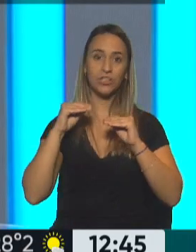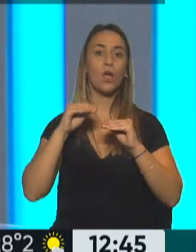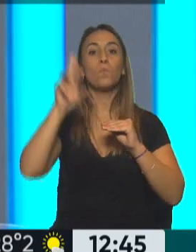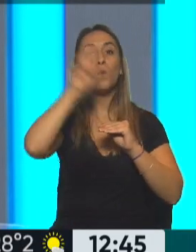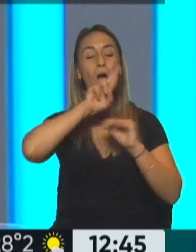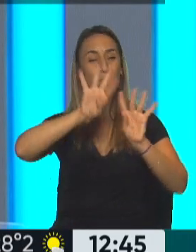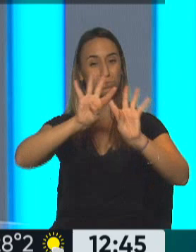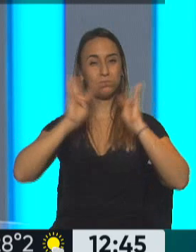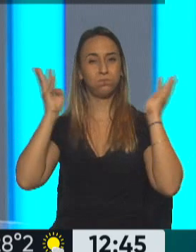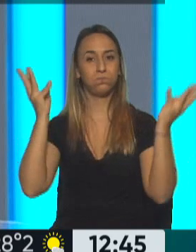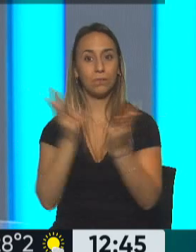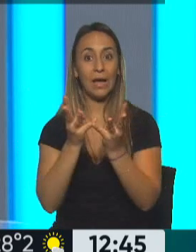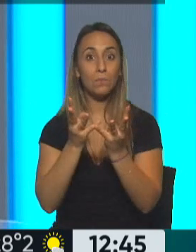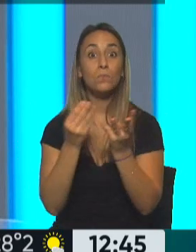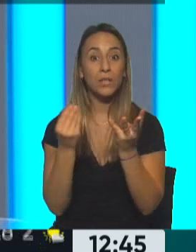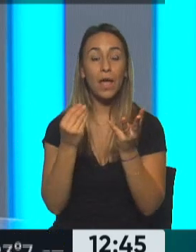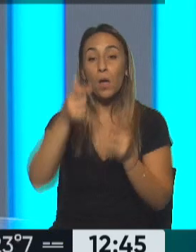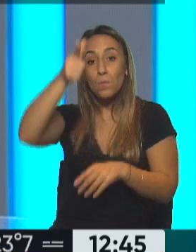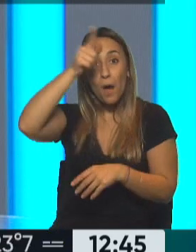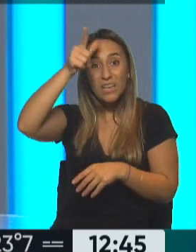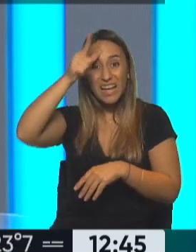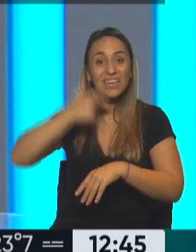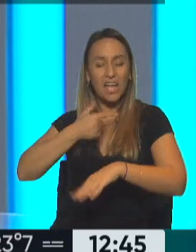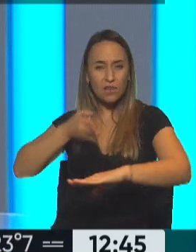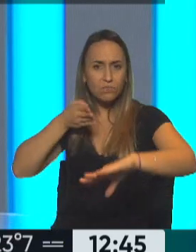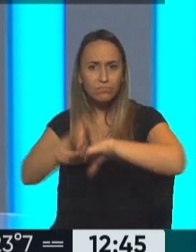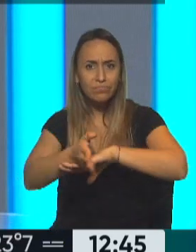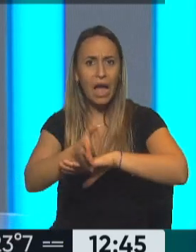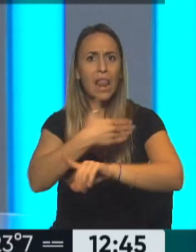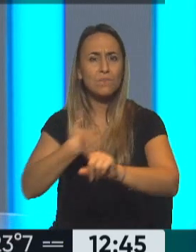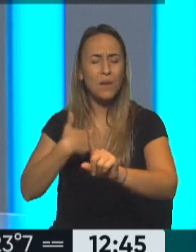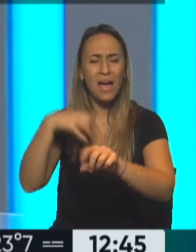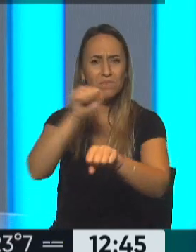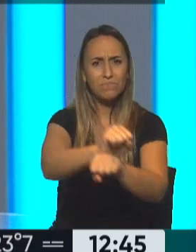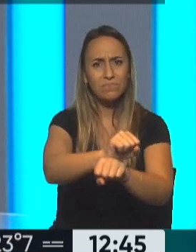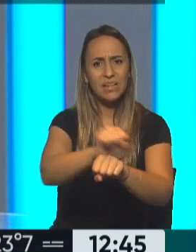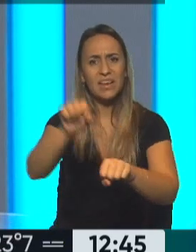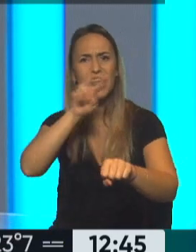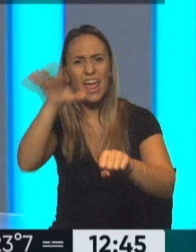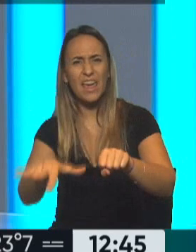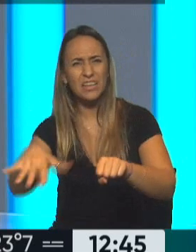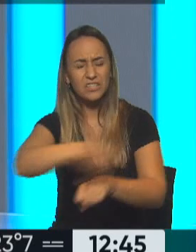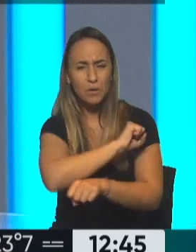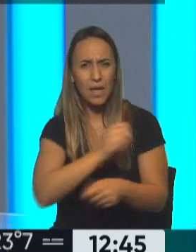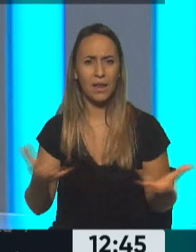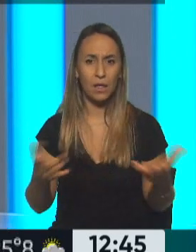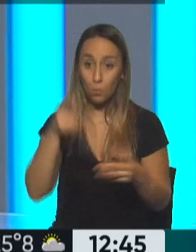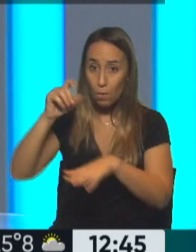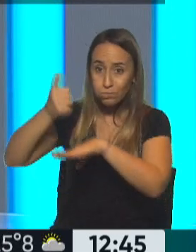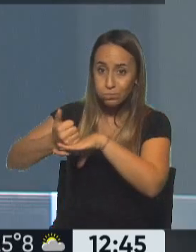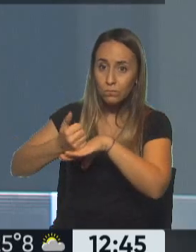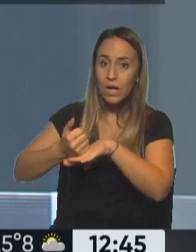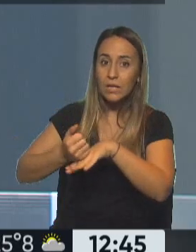mujeres porque querían allanar la casa y detenerla a la mamá y llevarse a la nena. Vos estuviste ahí. ¿Por qué